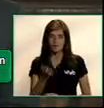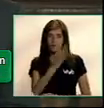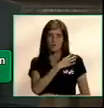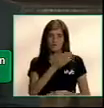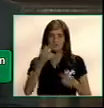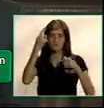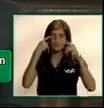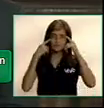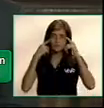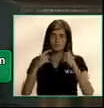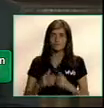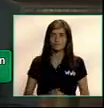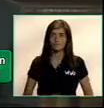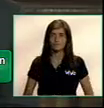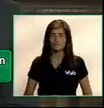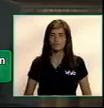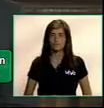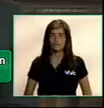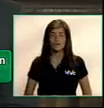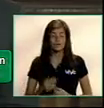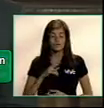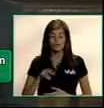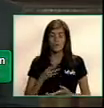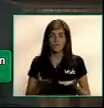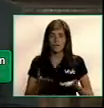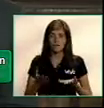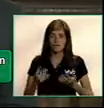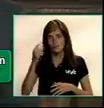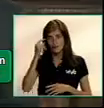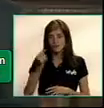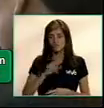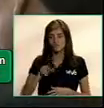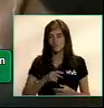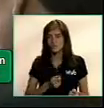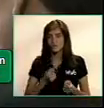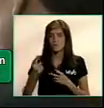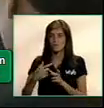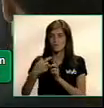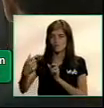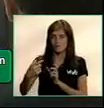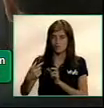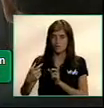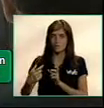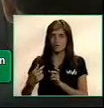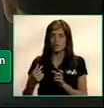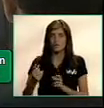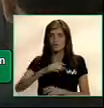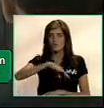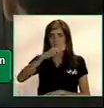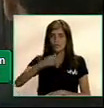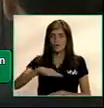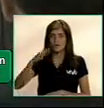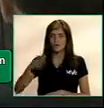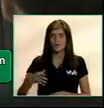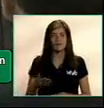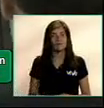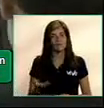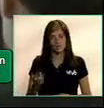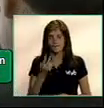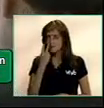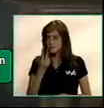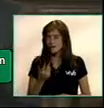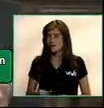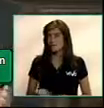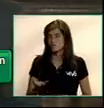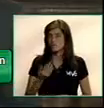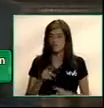Chávez, hicimos un balance el día que lo llevamos a su reposo en el cuartel de la montaña. Sería bueno que ustedes lo visitaran.